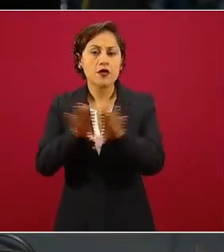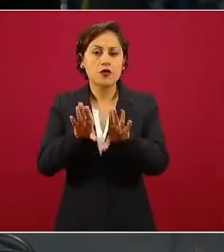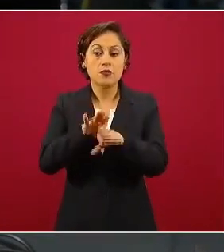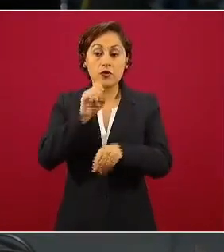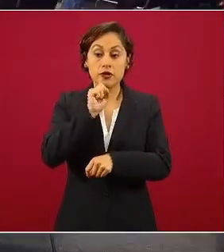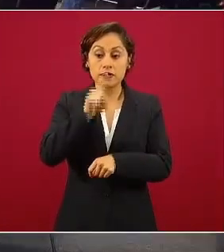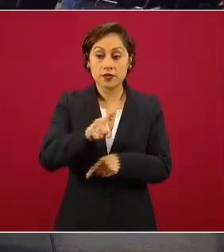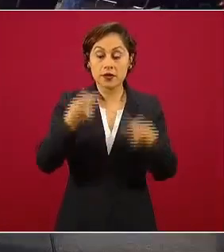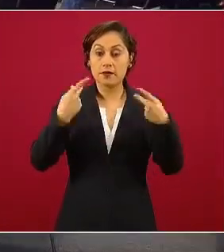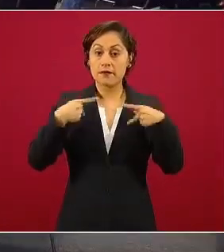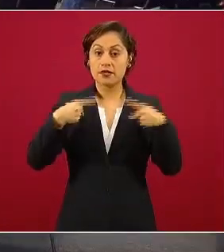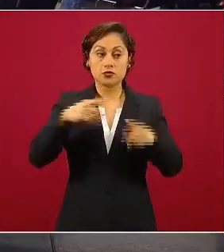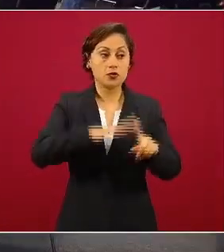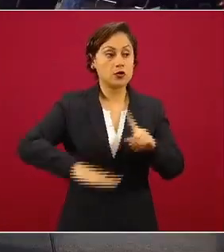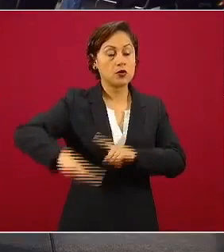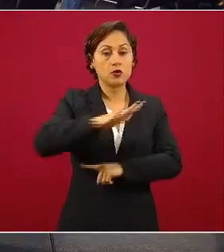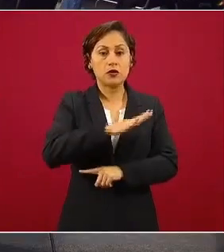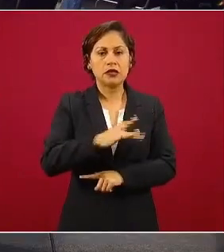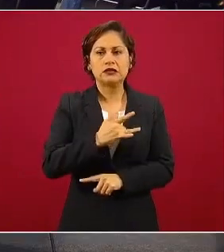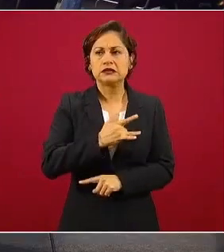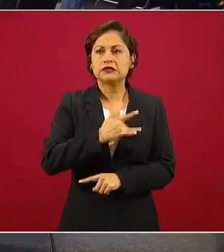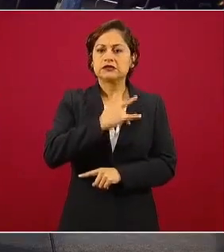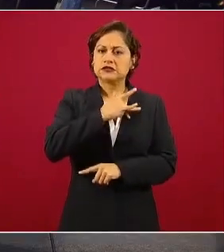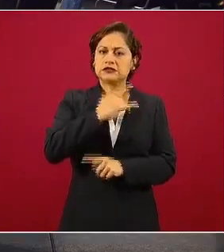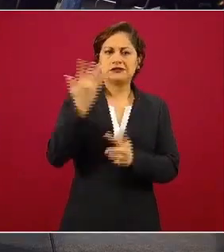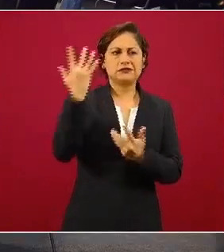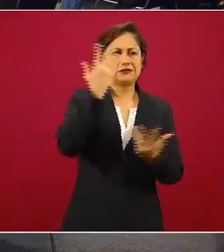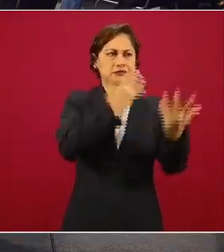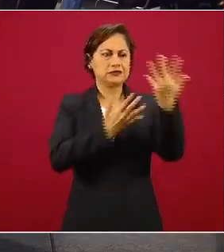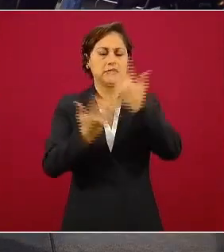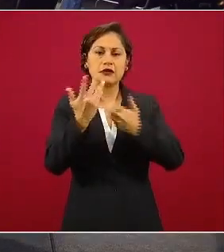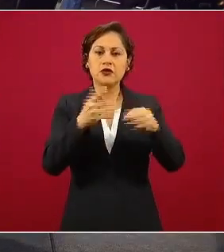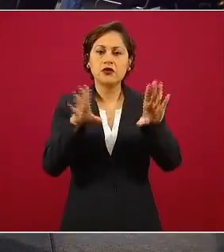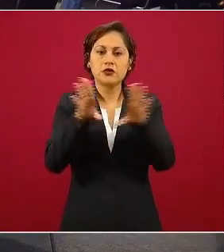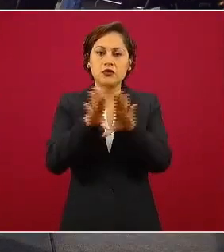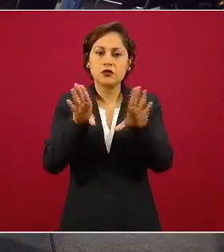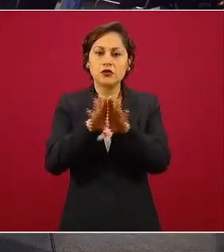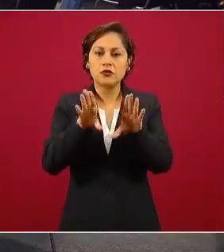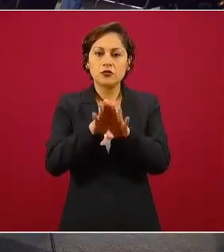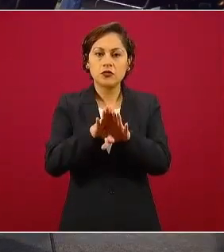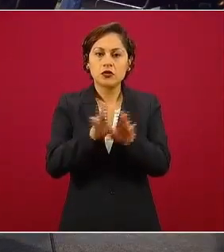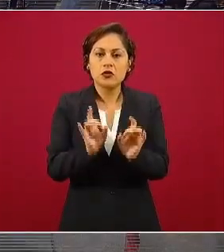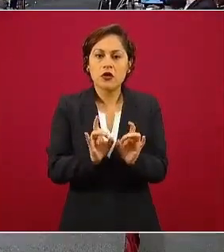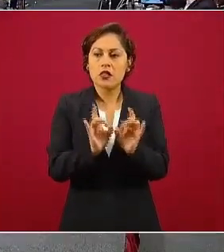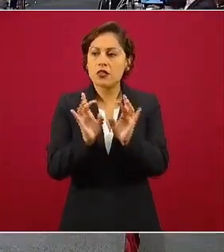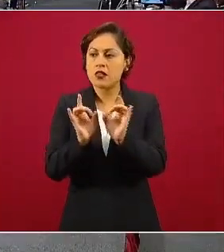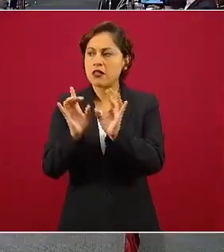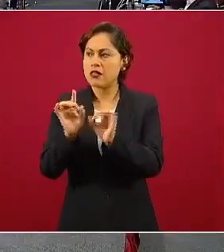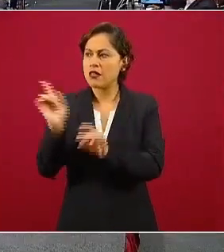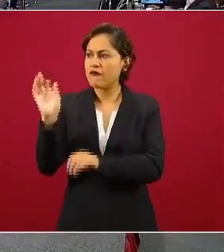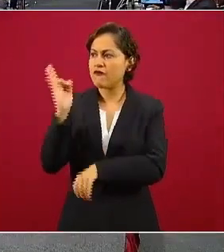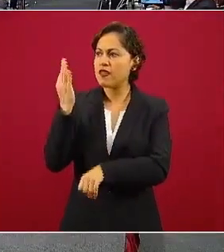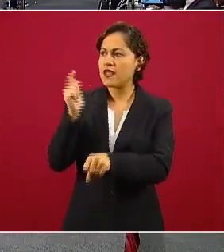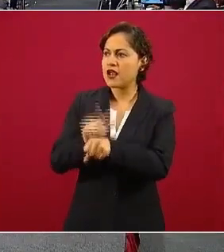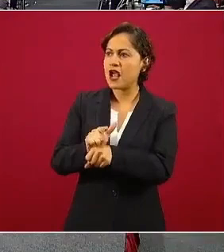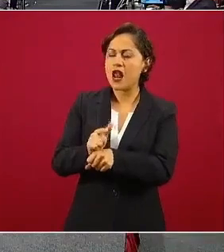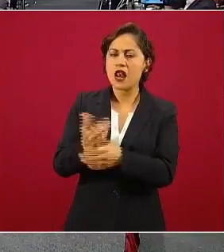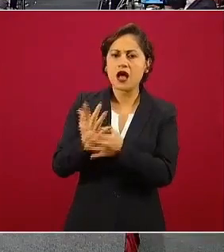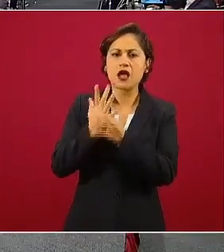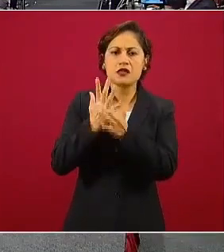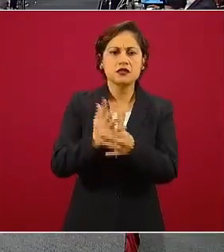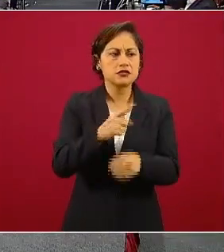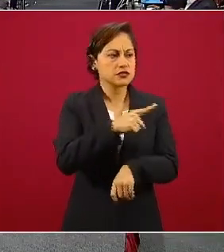la gente no se sienta un tanto pues confundida por las situaciones o bueno, las indicaciones que se dan a nivel federal y las que se dan a